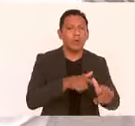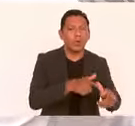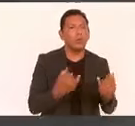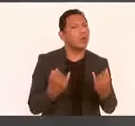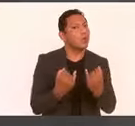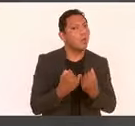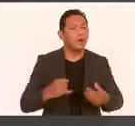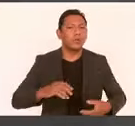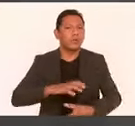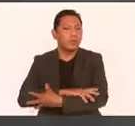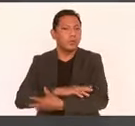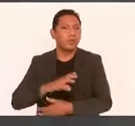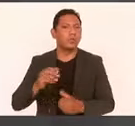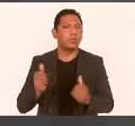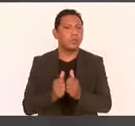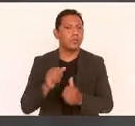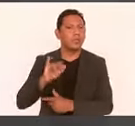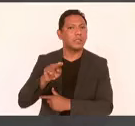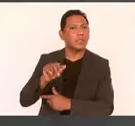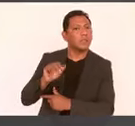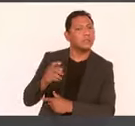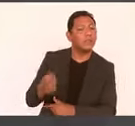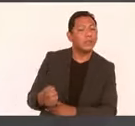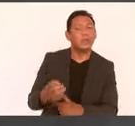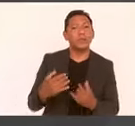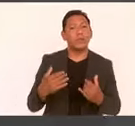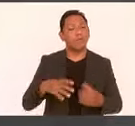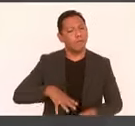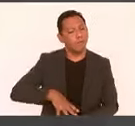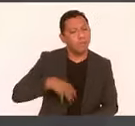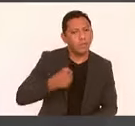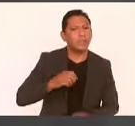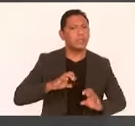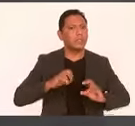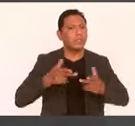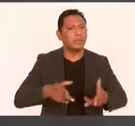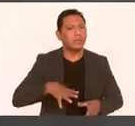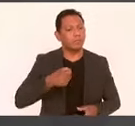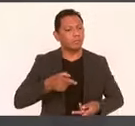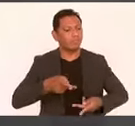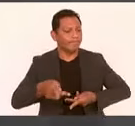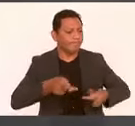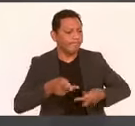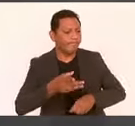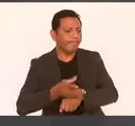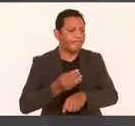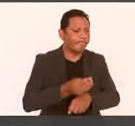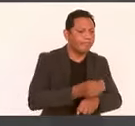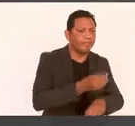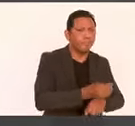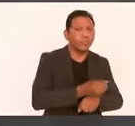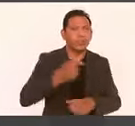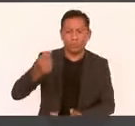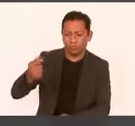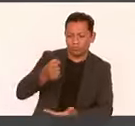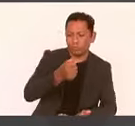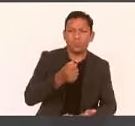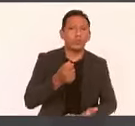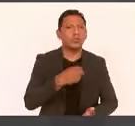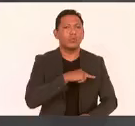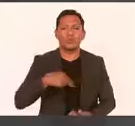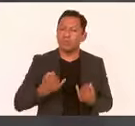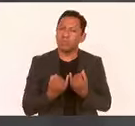con el INAH, haciendo un gran esfuerzo en Chiapas hasta donde nos alcanzan los recursos. Nosotros ponemos un granito